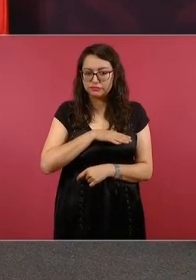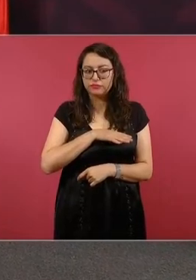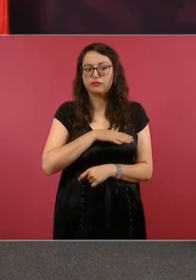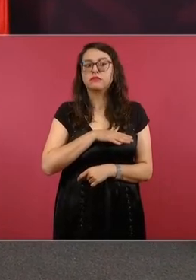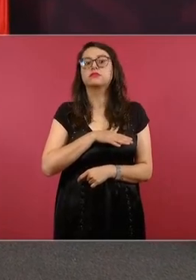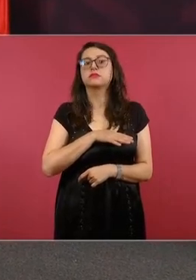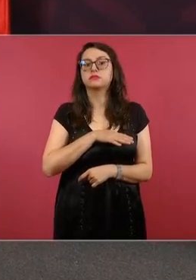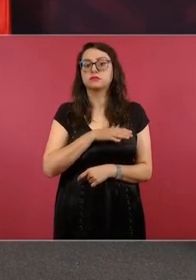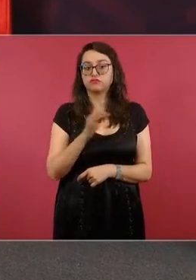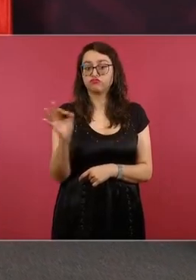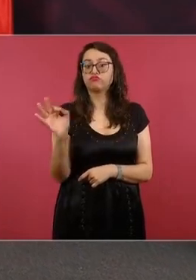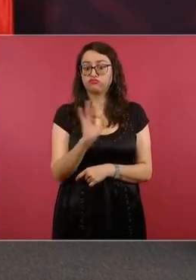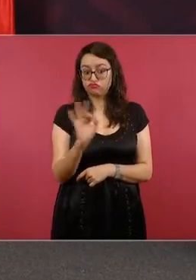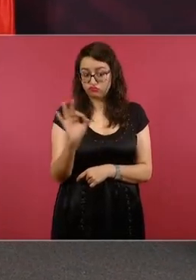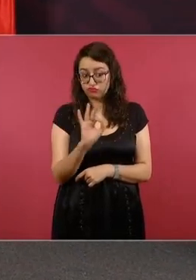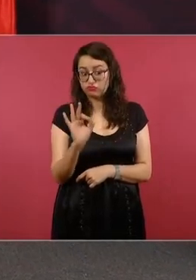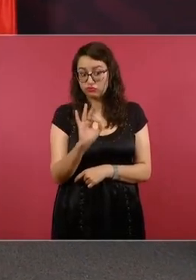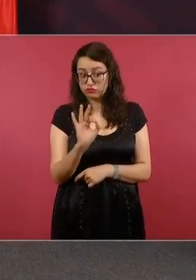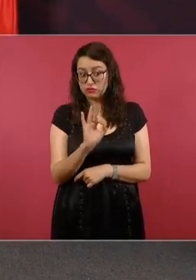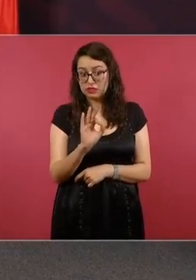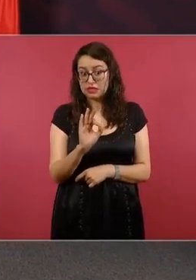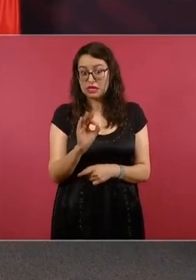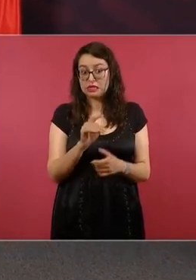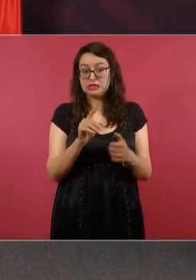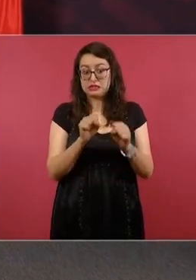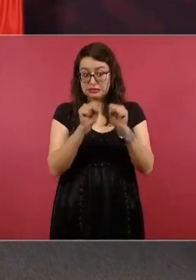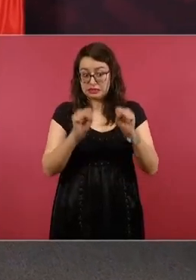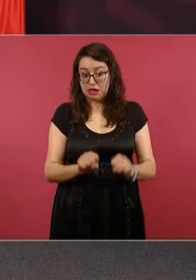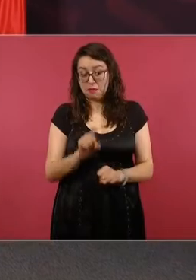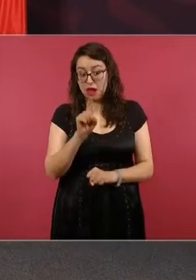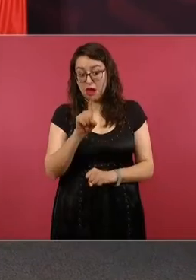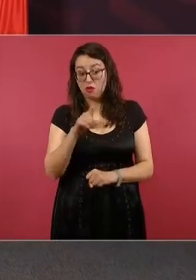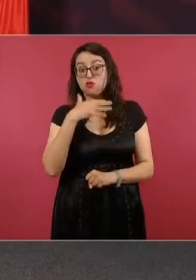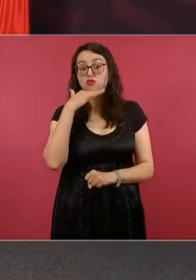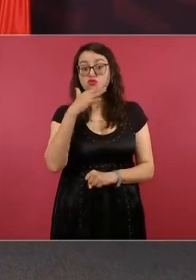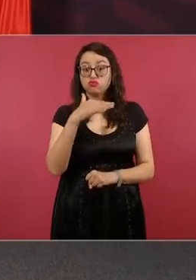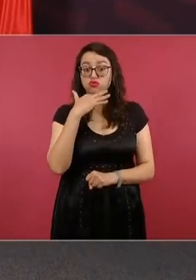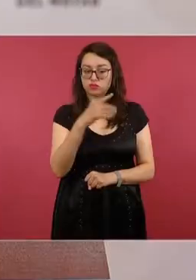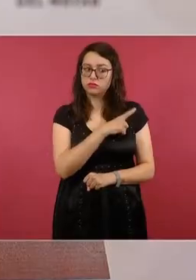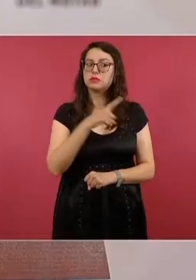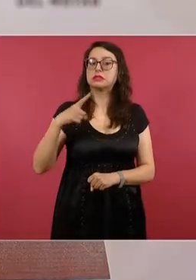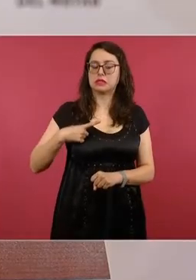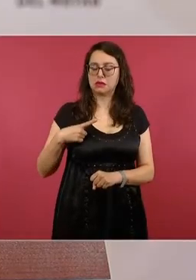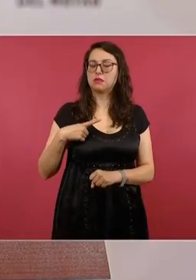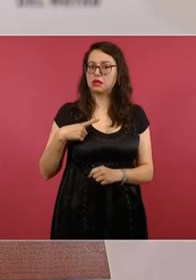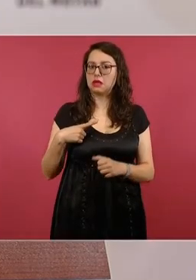presunta corrupción, se va a actuar.